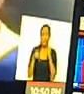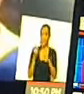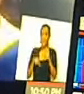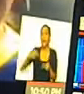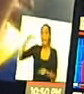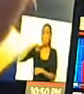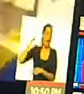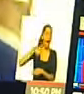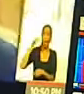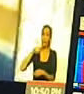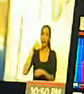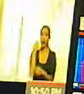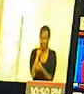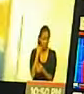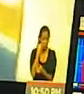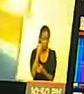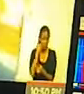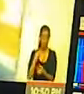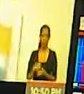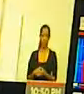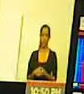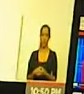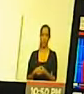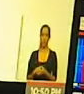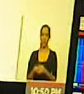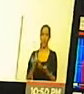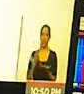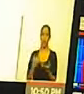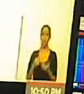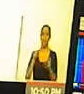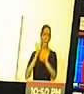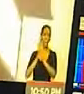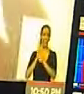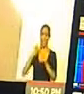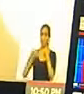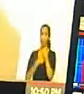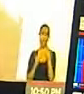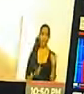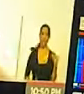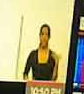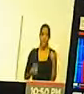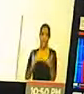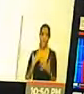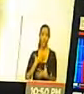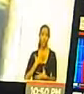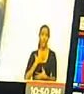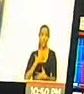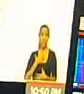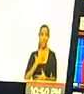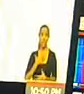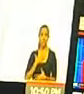nos rodearon. La marcha de los chavistas me persiguieron y me...